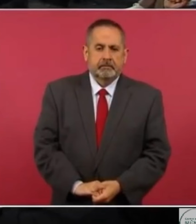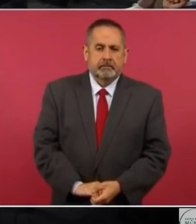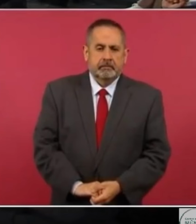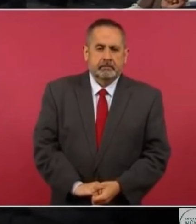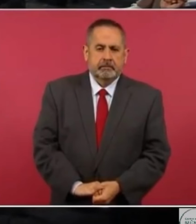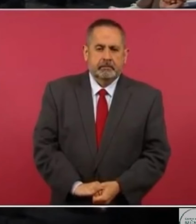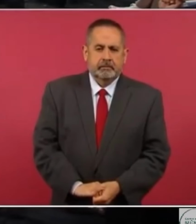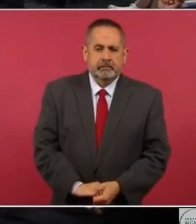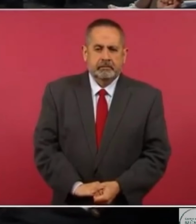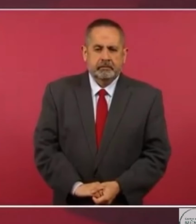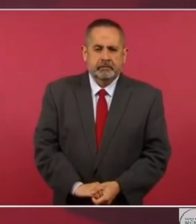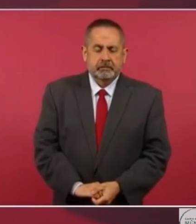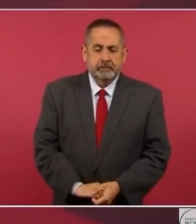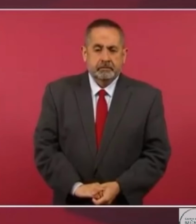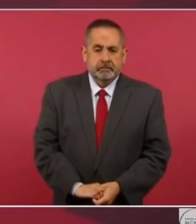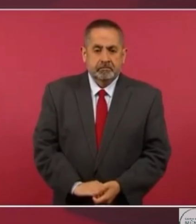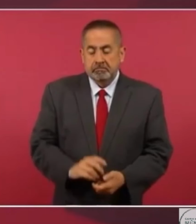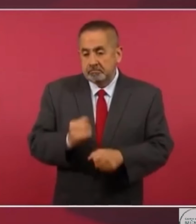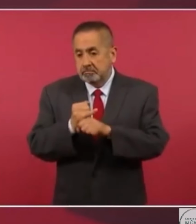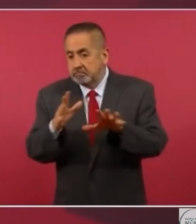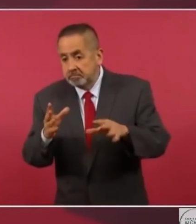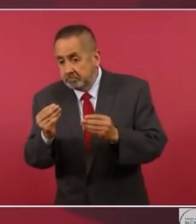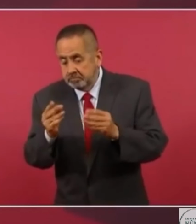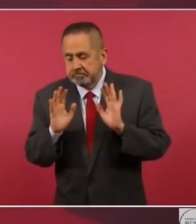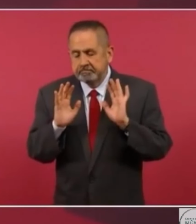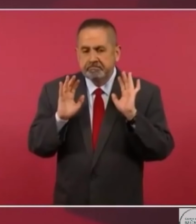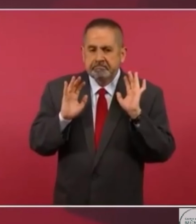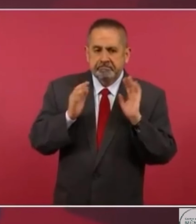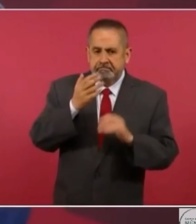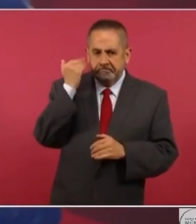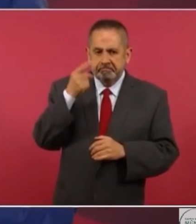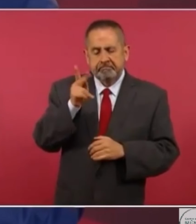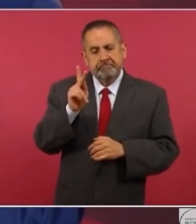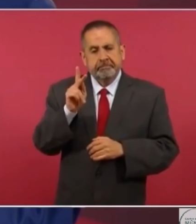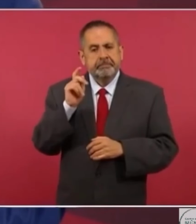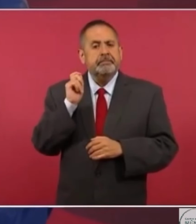Pues no tengo mucha información, pero sí son